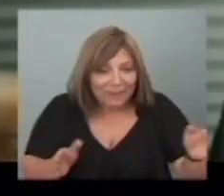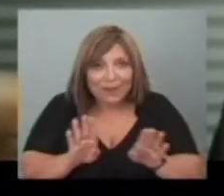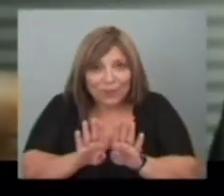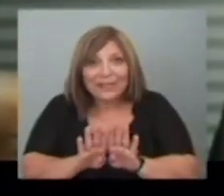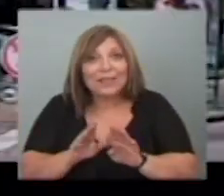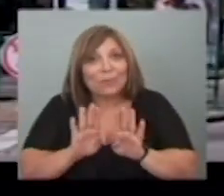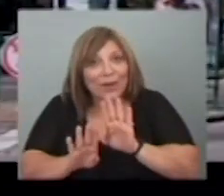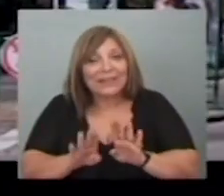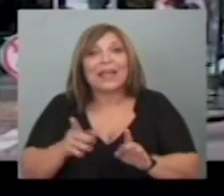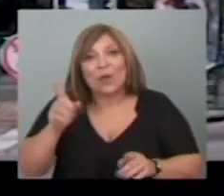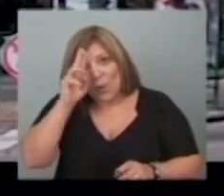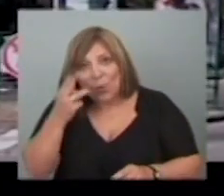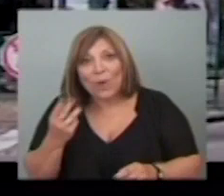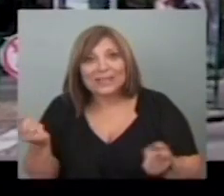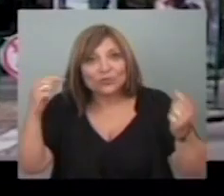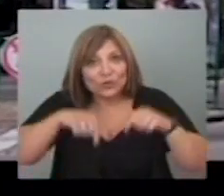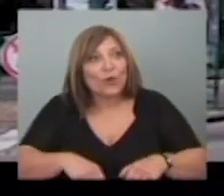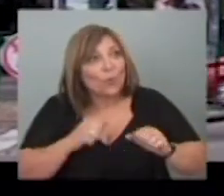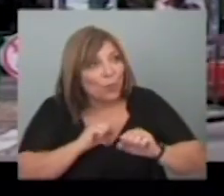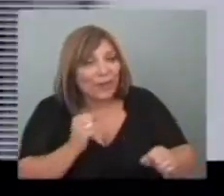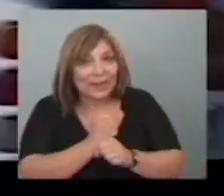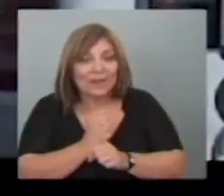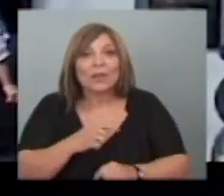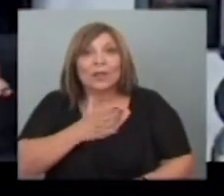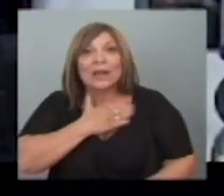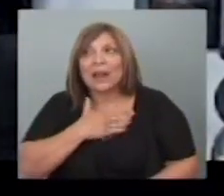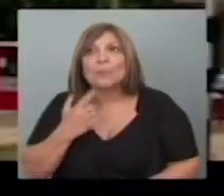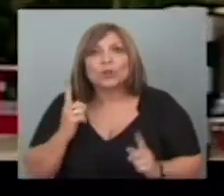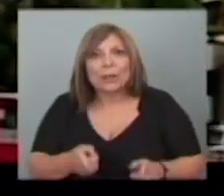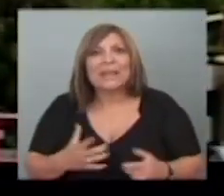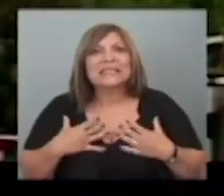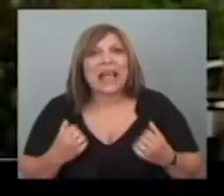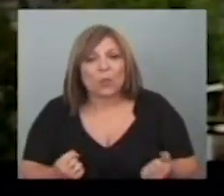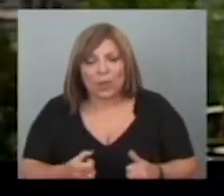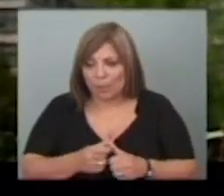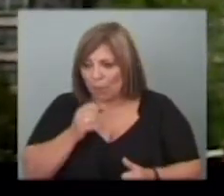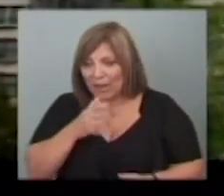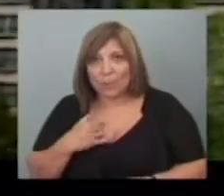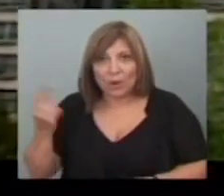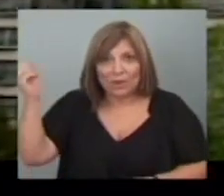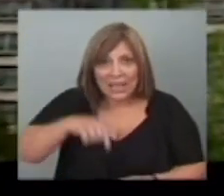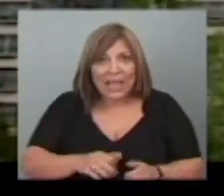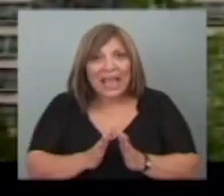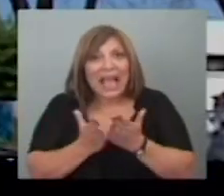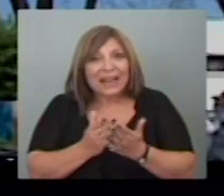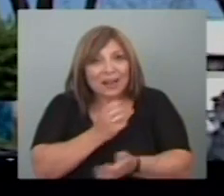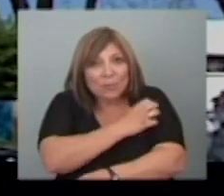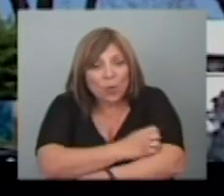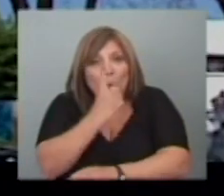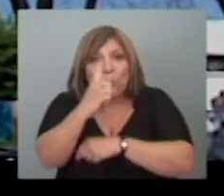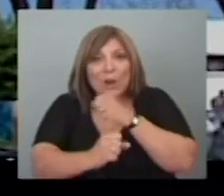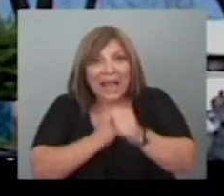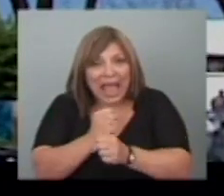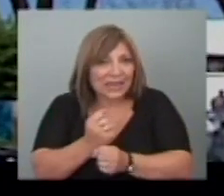la sociedad uruguaya. La salud es otro de los reclamos de los retornados. La persona retornada accede al carnet de asistencia por un